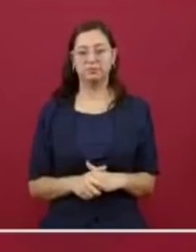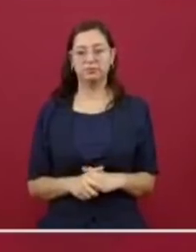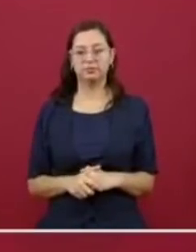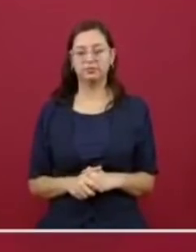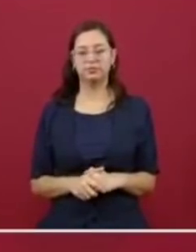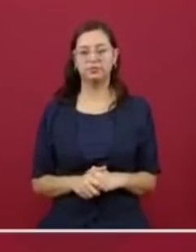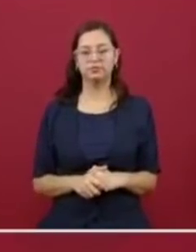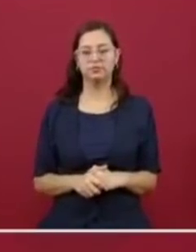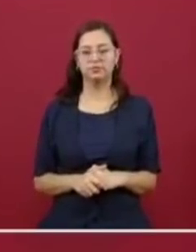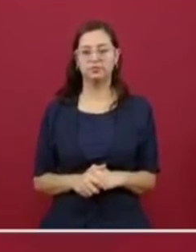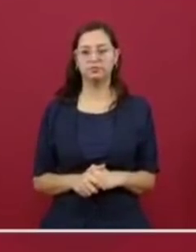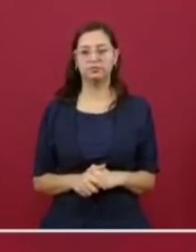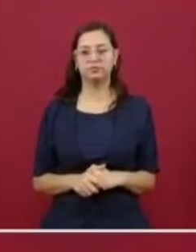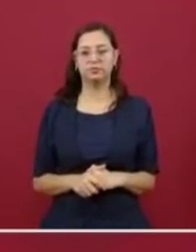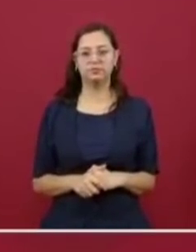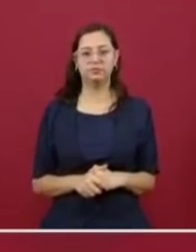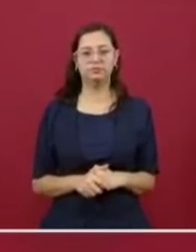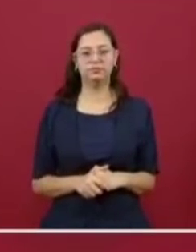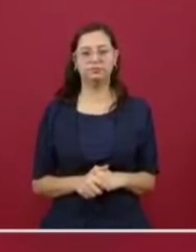Ahora hay